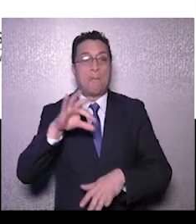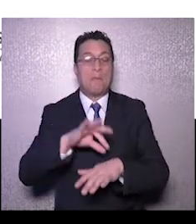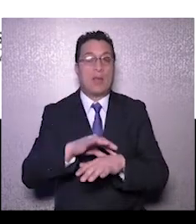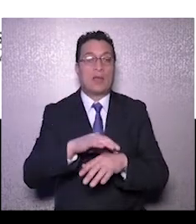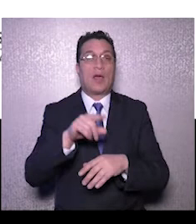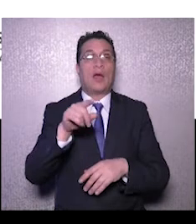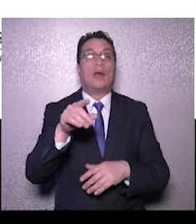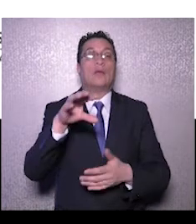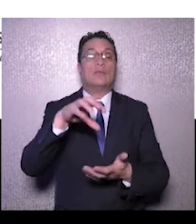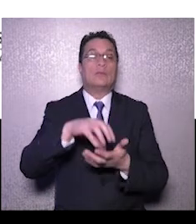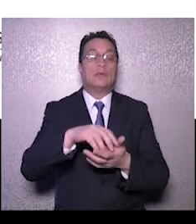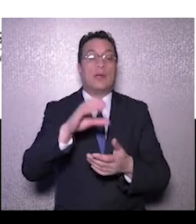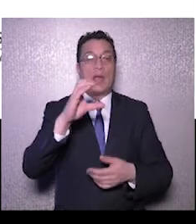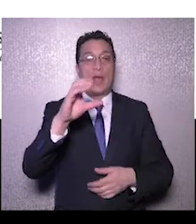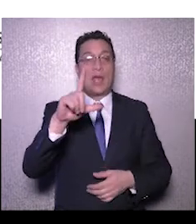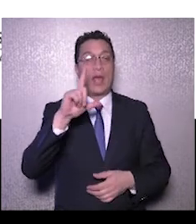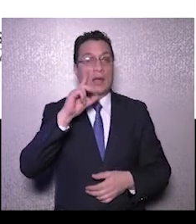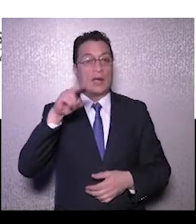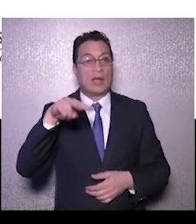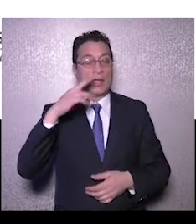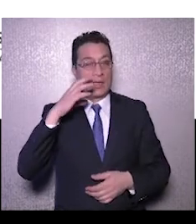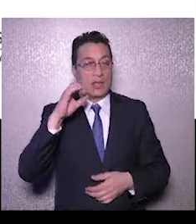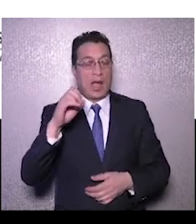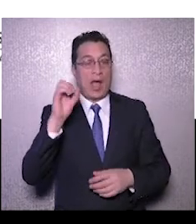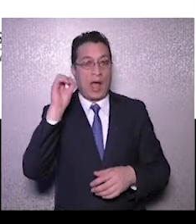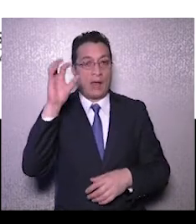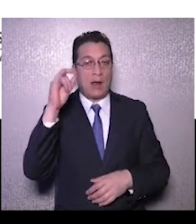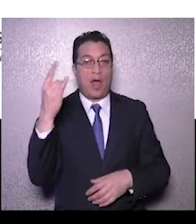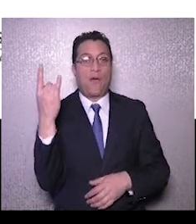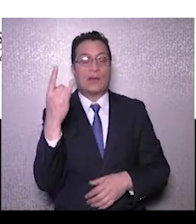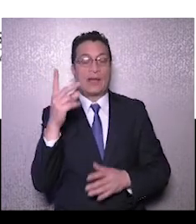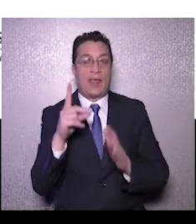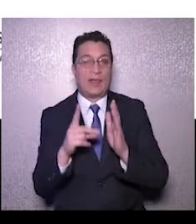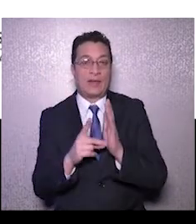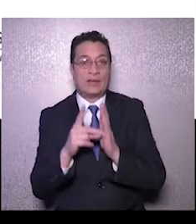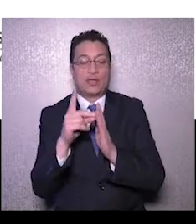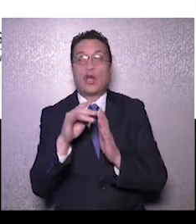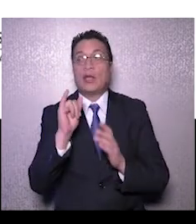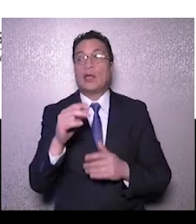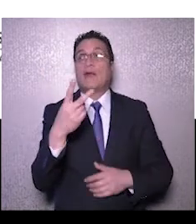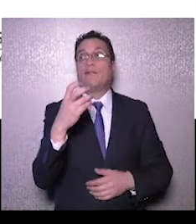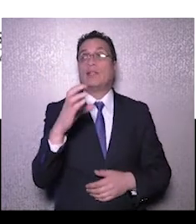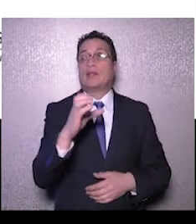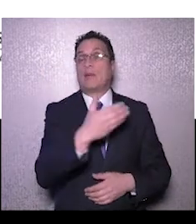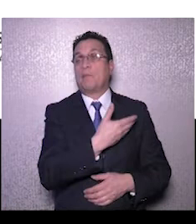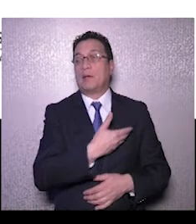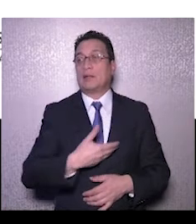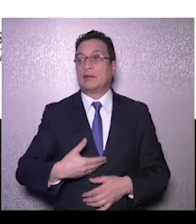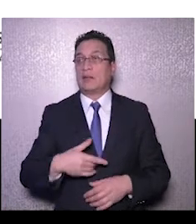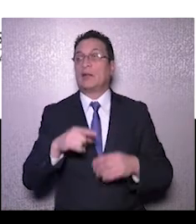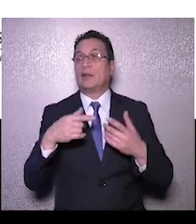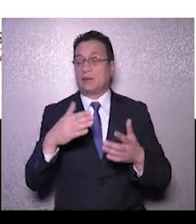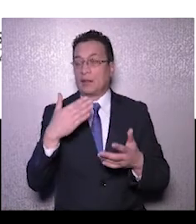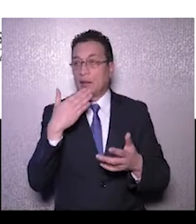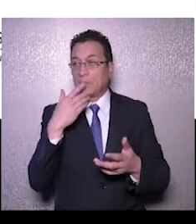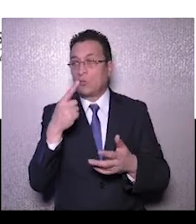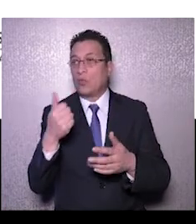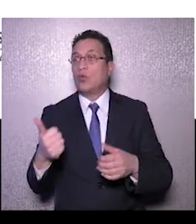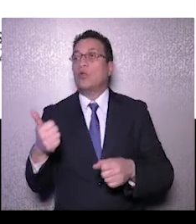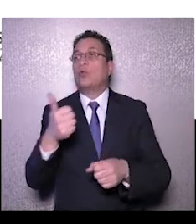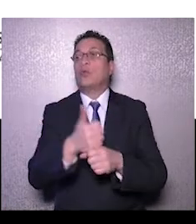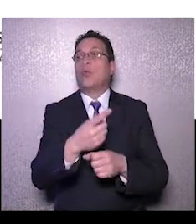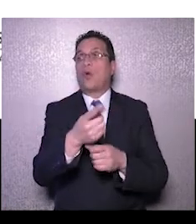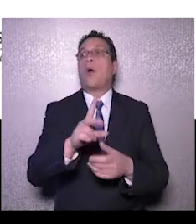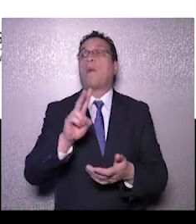Facultad de Medicina Clínica Alemana, Universidad del Desarrollo. Y soy además el vicepresidente de la Asociación Chilena de Informática en Salud. Y tengo un puesto como